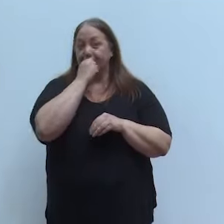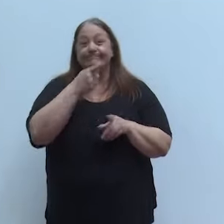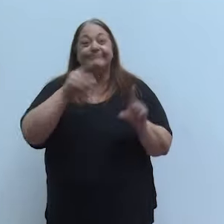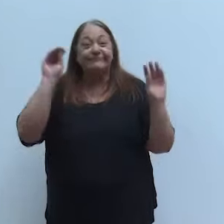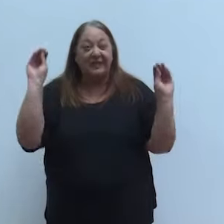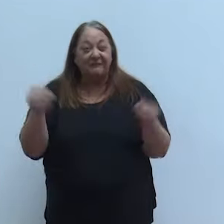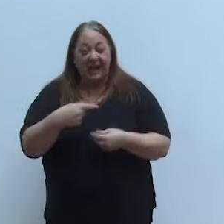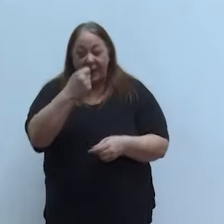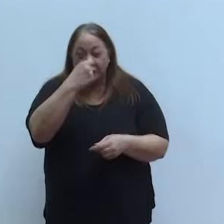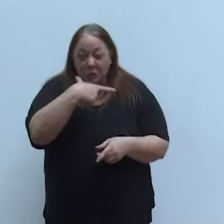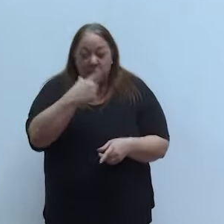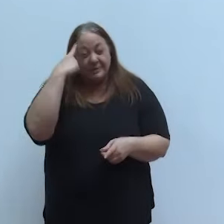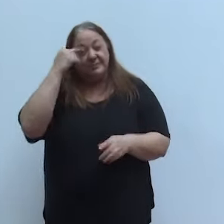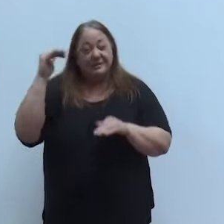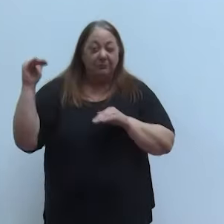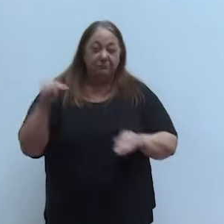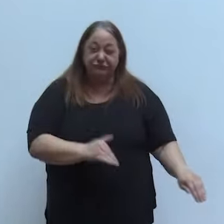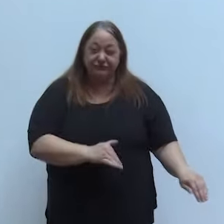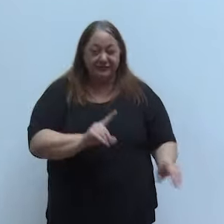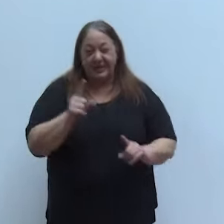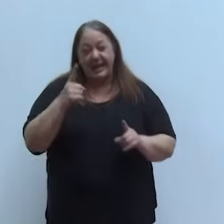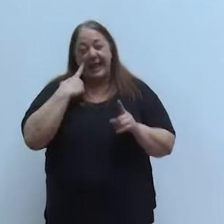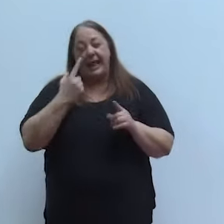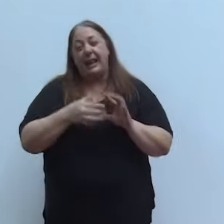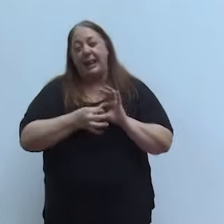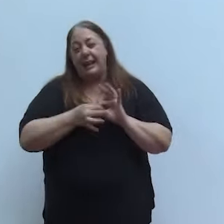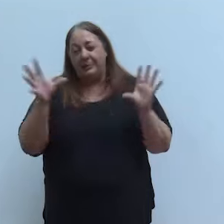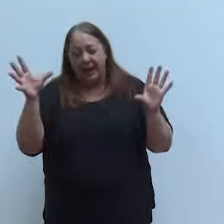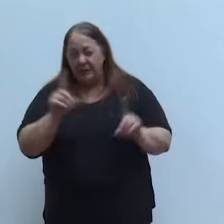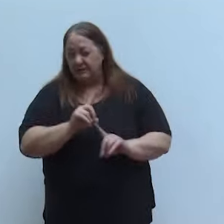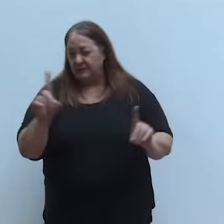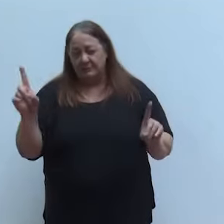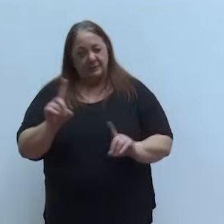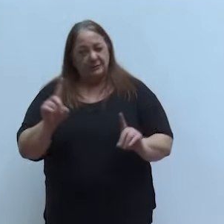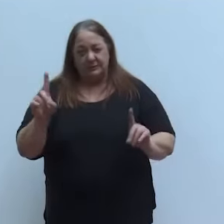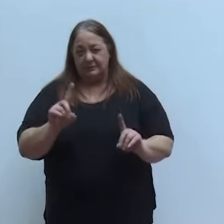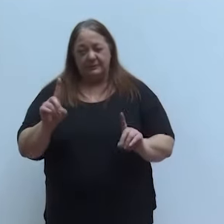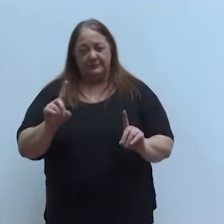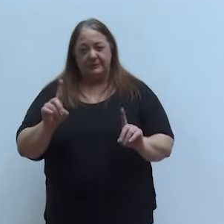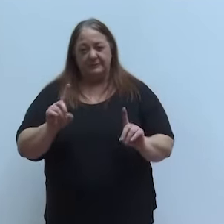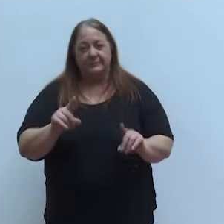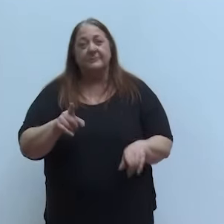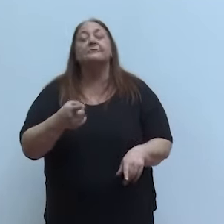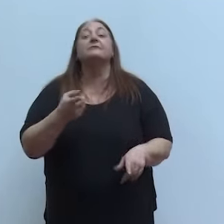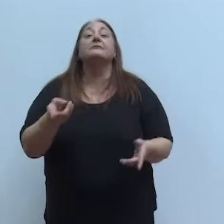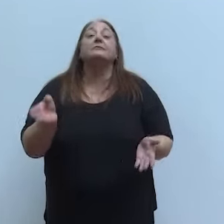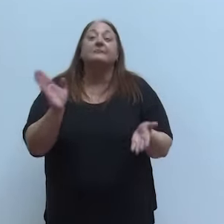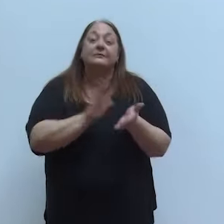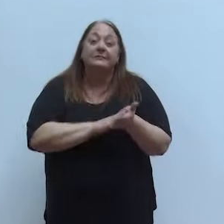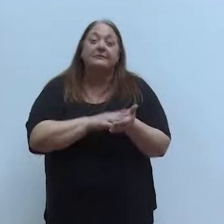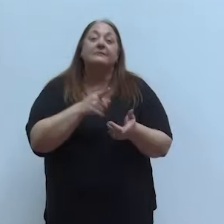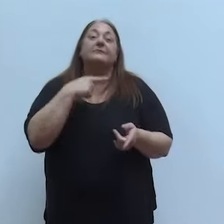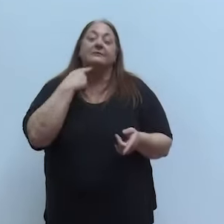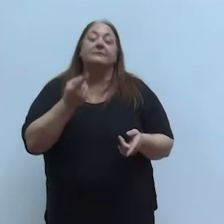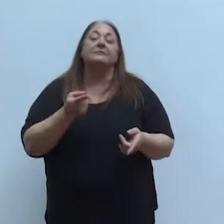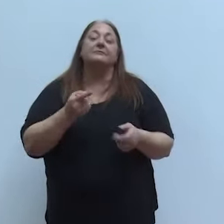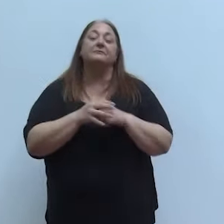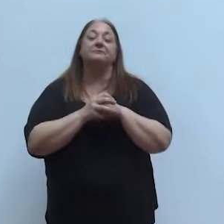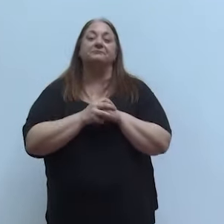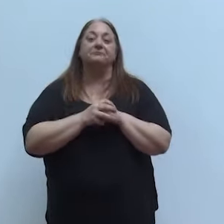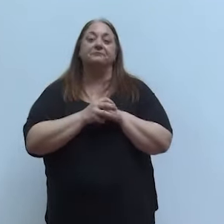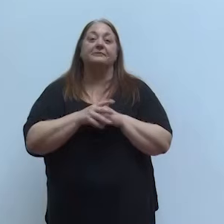enterrar el neoliberalismo el neoliberalismo se había vuelto a instalar con mucha potencia pero incluso reactivamente los